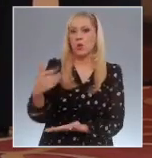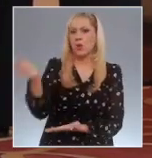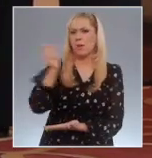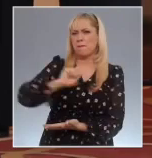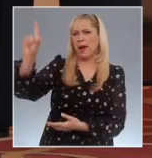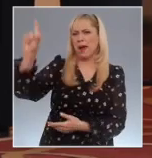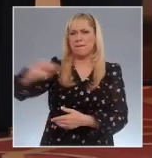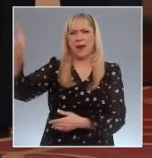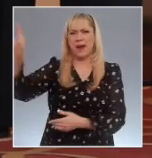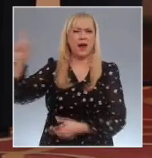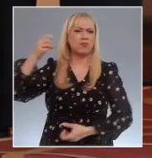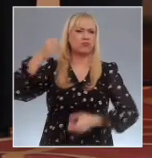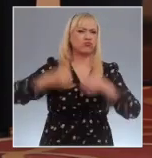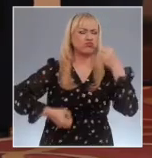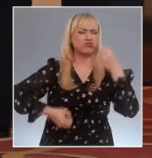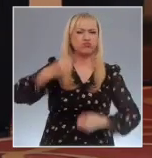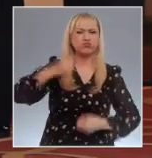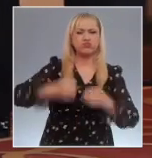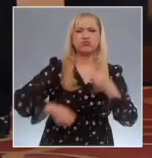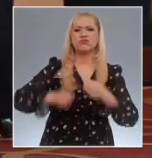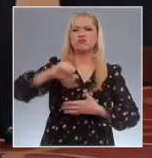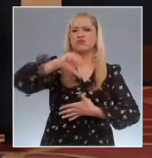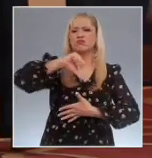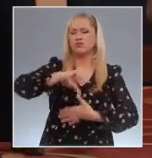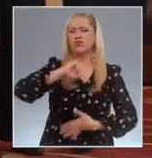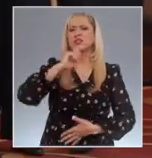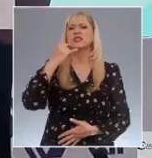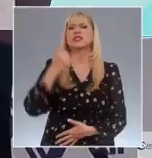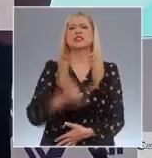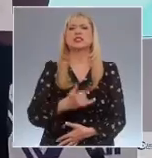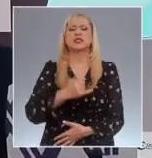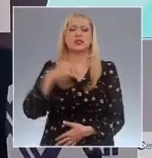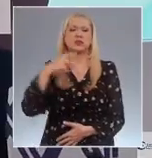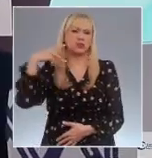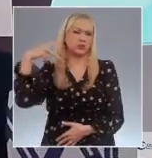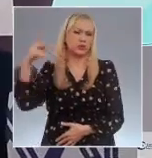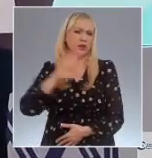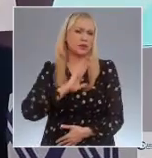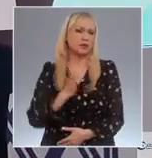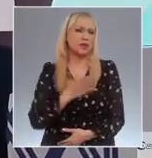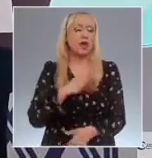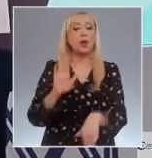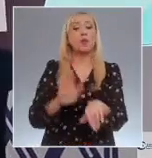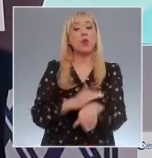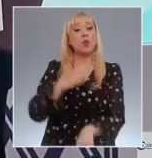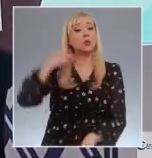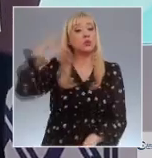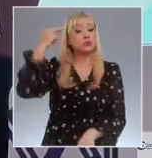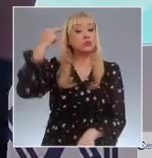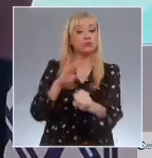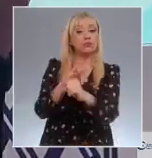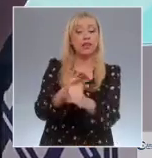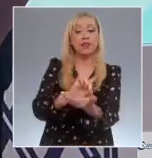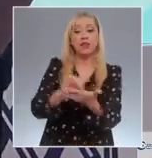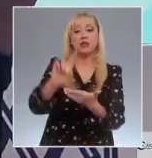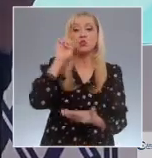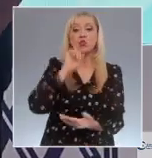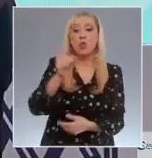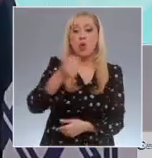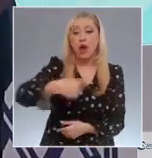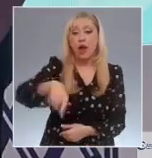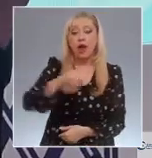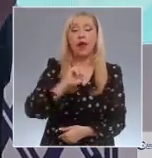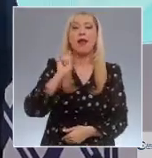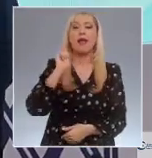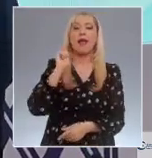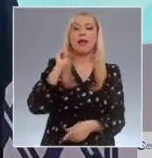de Iberoamérica por dos sentencias icónicas para la protección de los derechos de las mujeres y la perspectiva de género. Recibió el primer